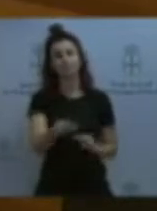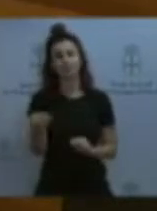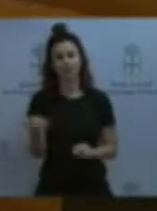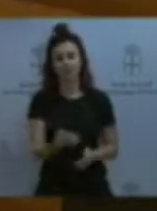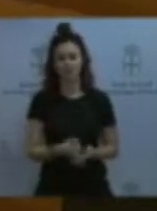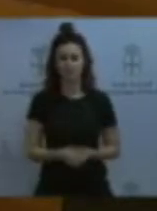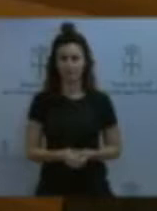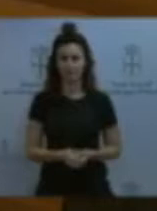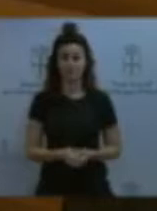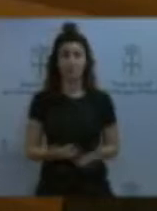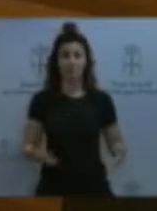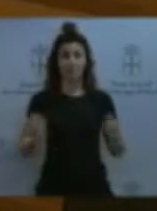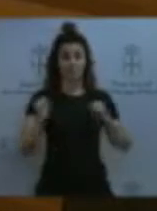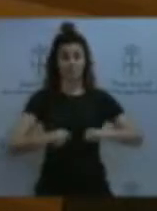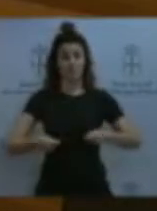ya es sencillo.